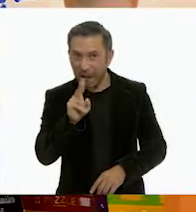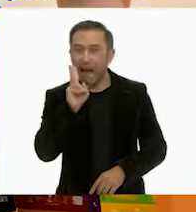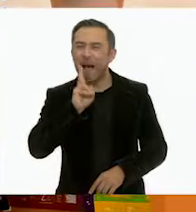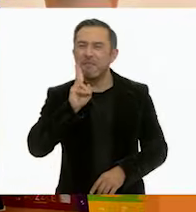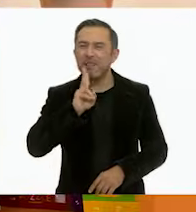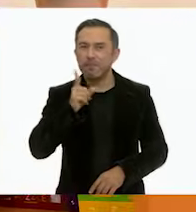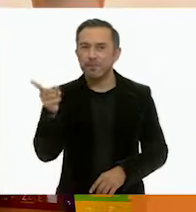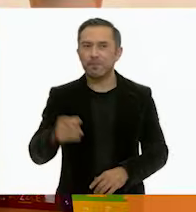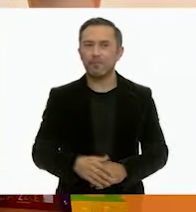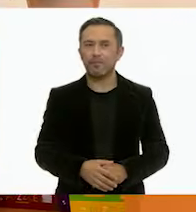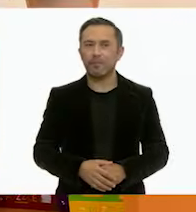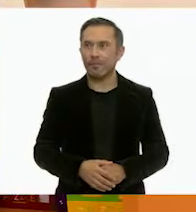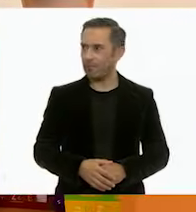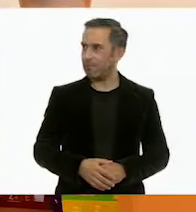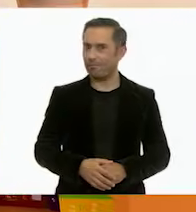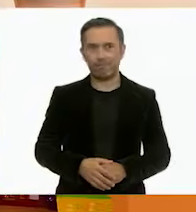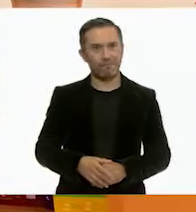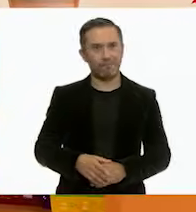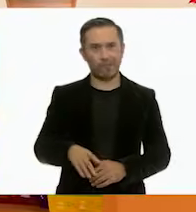¿Qué les parece?